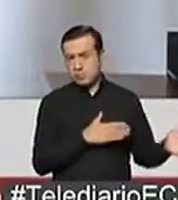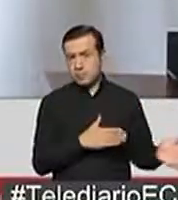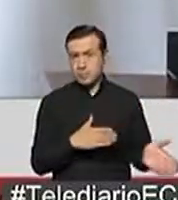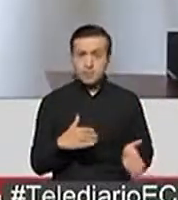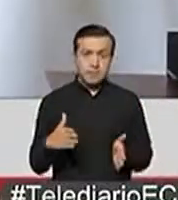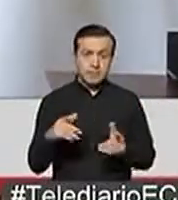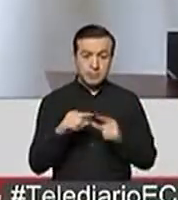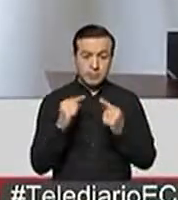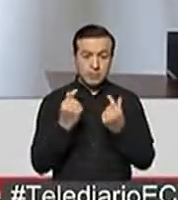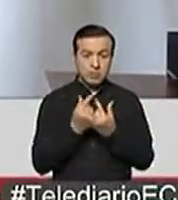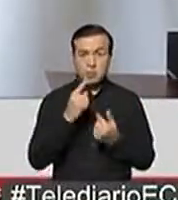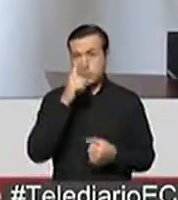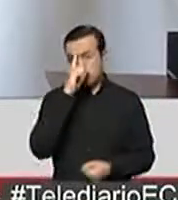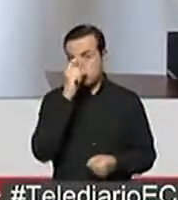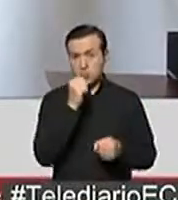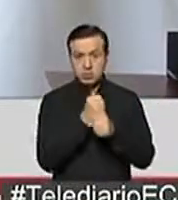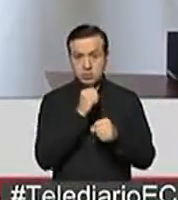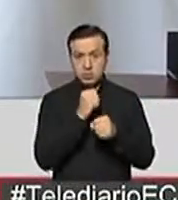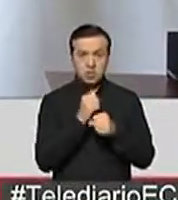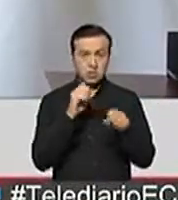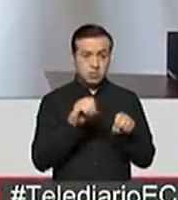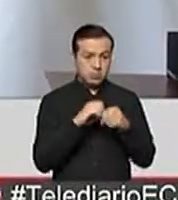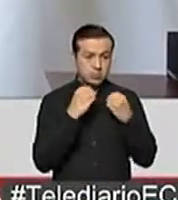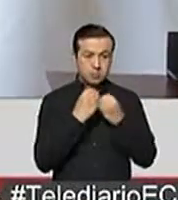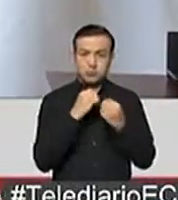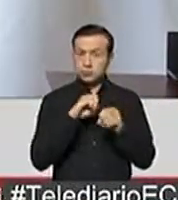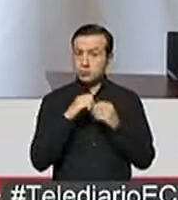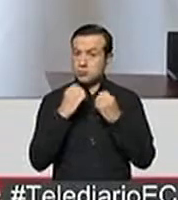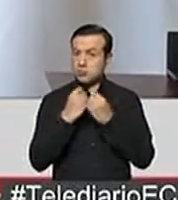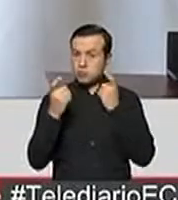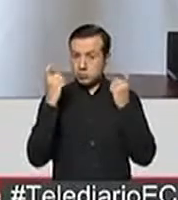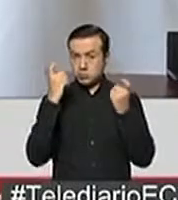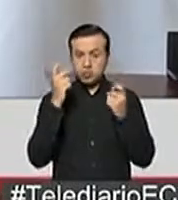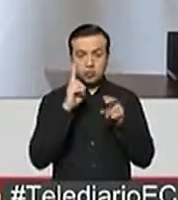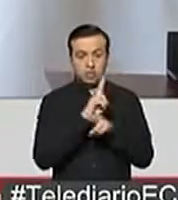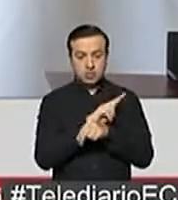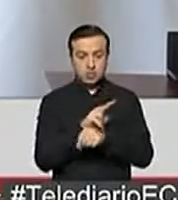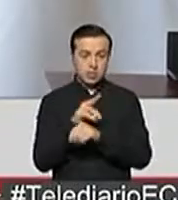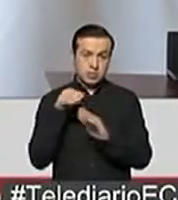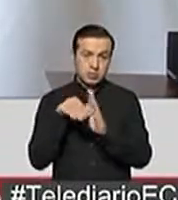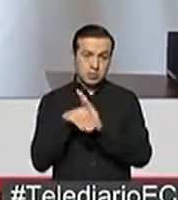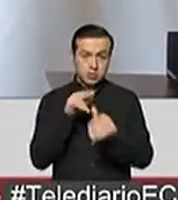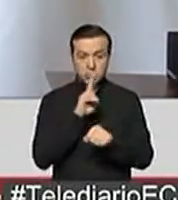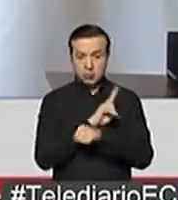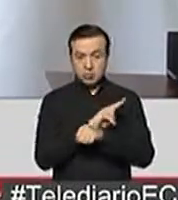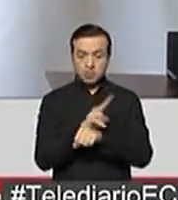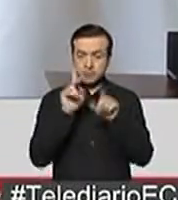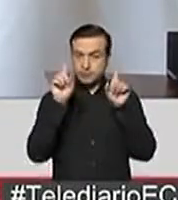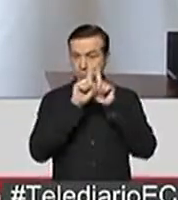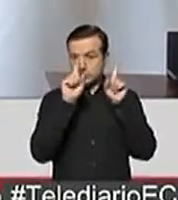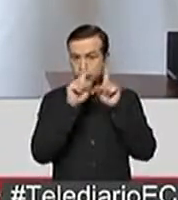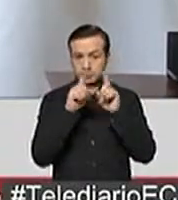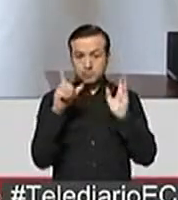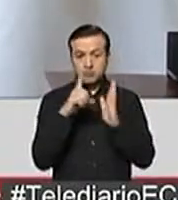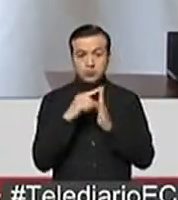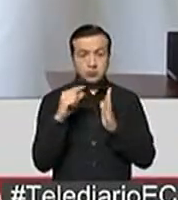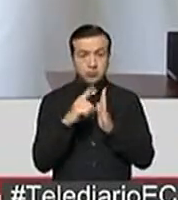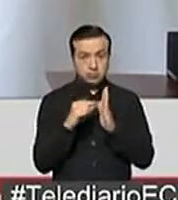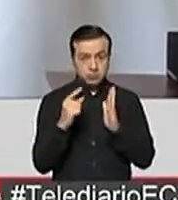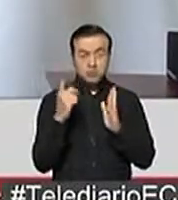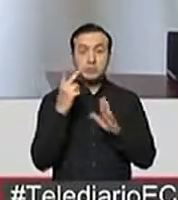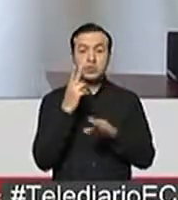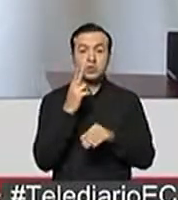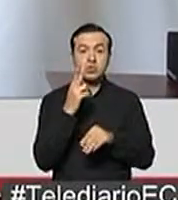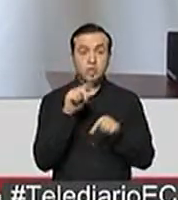una mesa de trabajo con organismos de control, Superintendencia de Bancos, Superintendencia de Compañías, también el SRI, también la Unidad